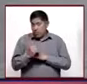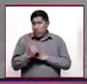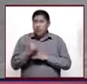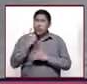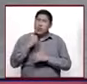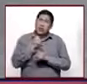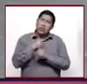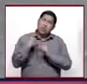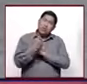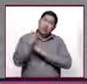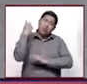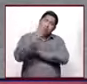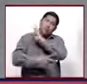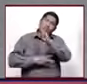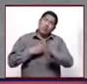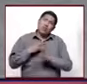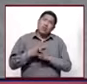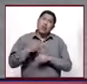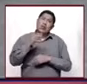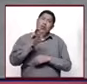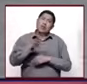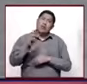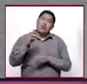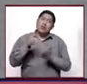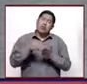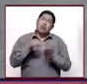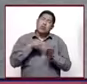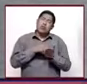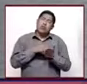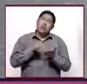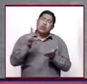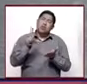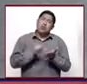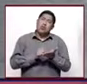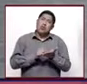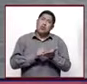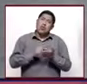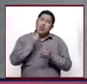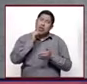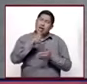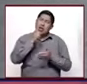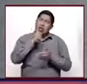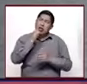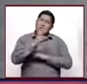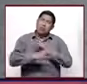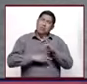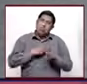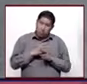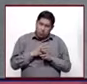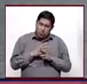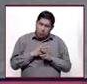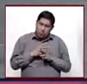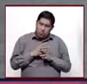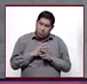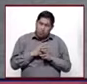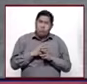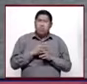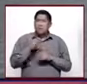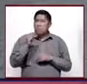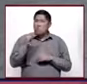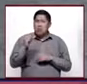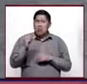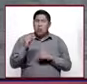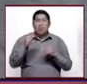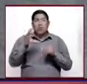un efecto a nivel mundial. 56 millones de ejemplares de periódicos se imprimen a diario en todo el mundo, una cifra muy pequeña para